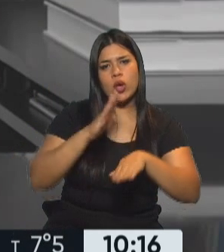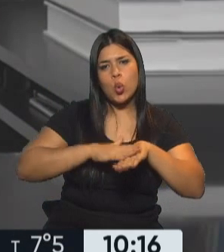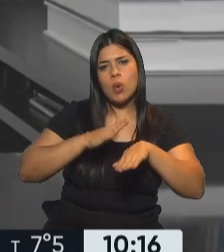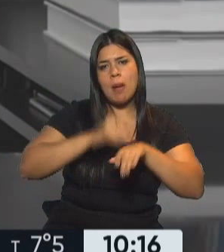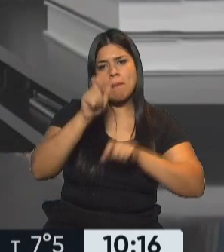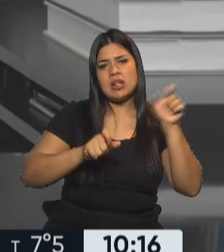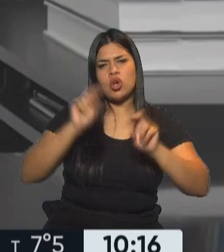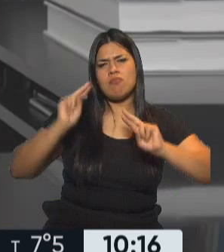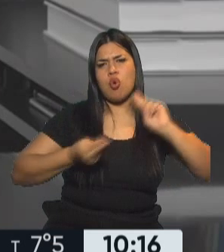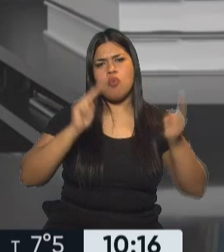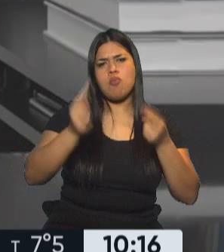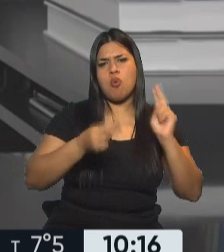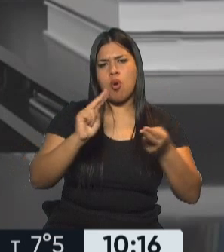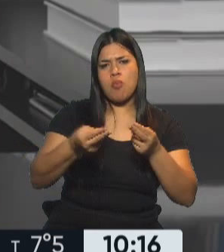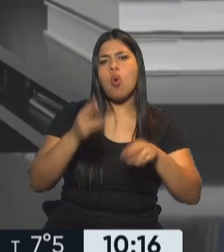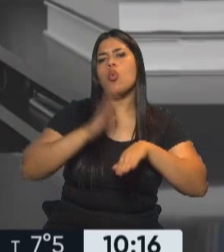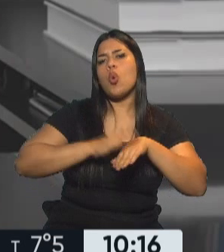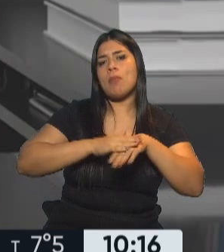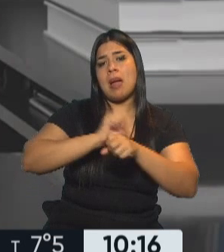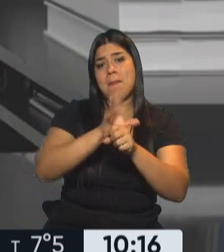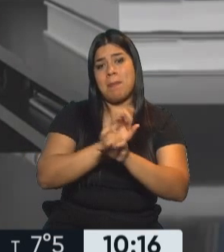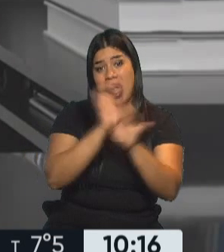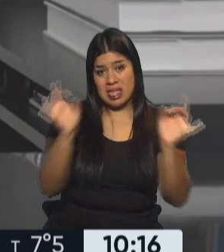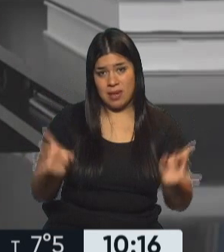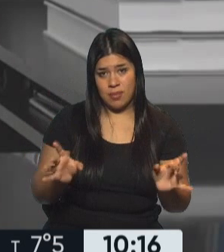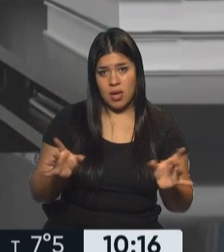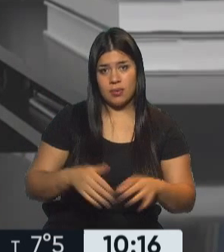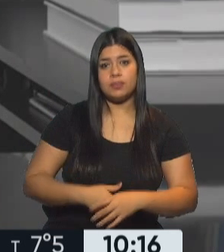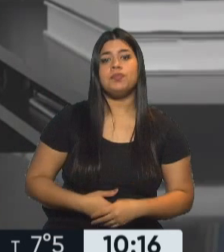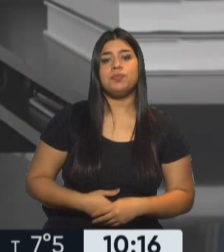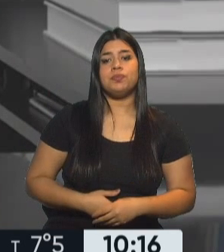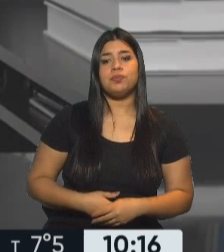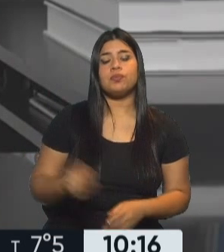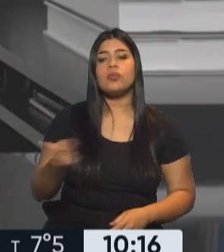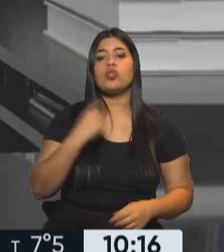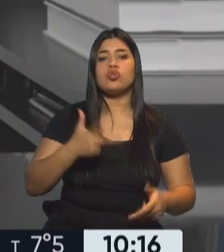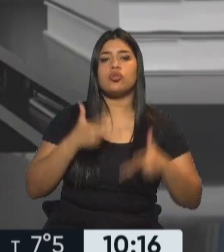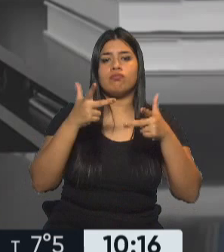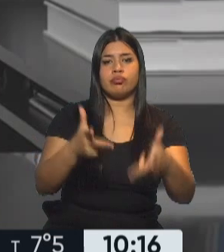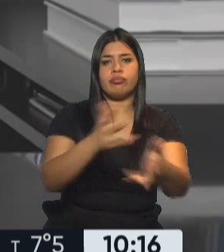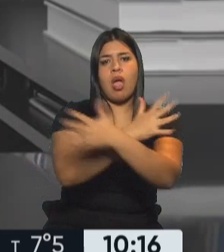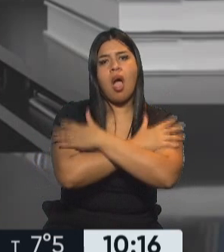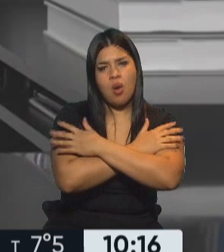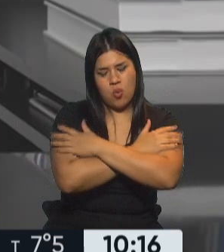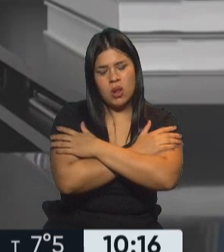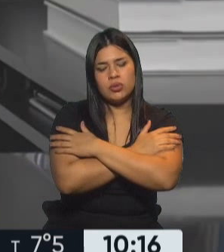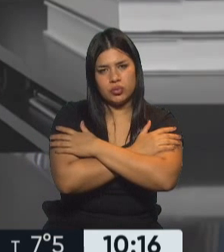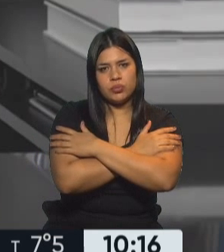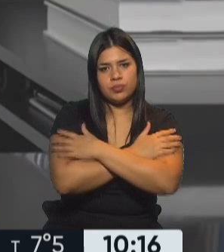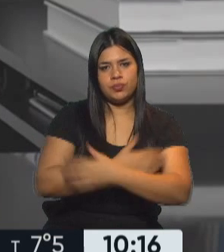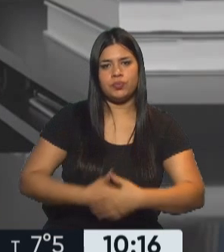fallecidas a causa de la pandemia que nos azota, queremos hacer llegar el abrazo fraternal,